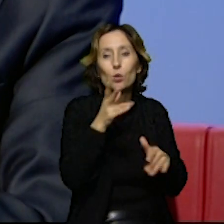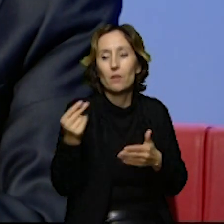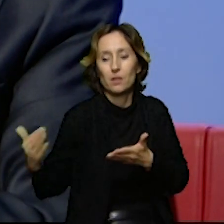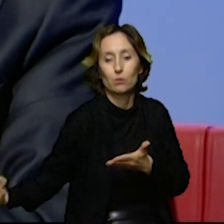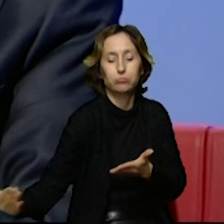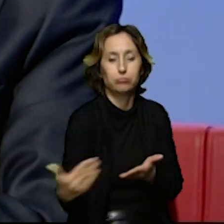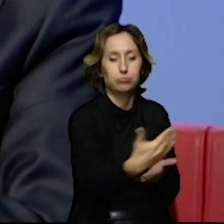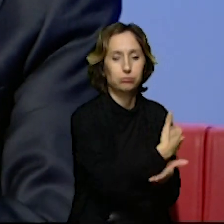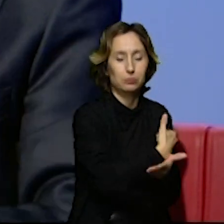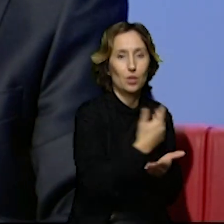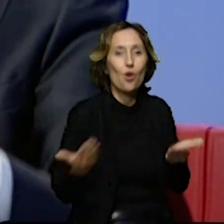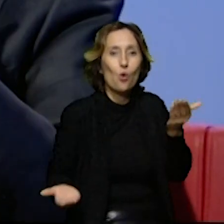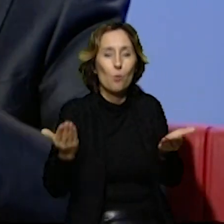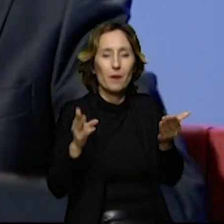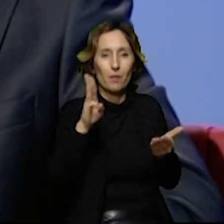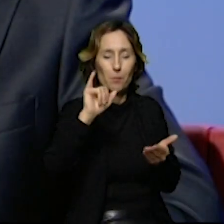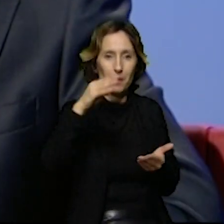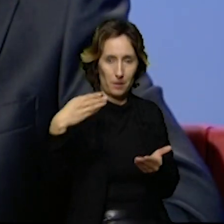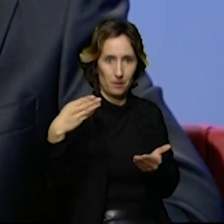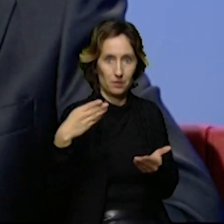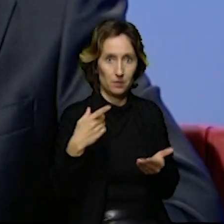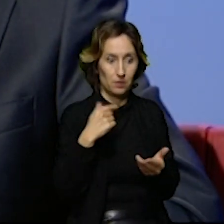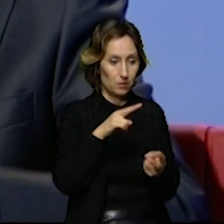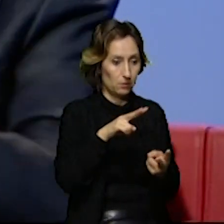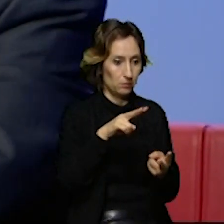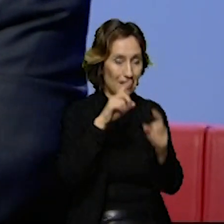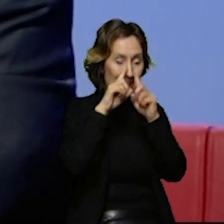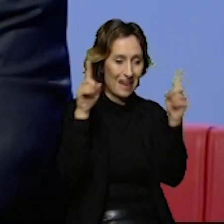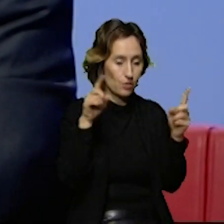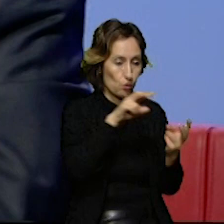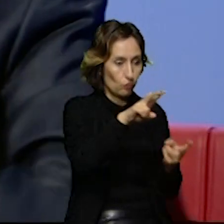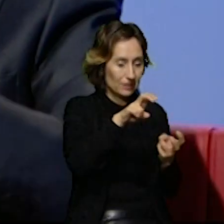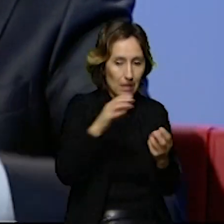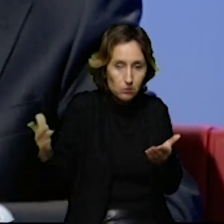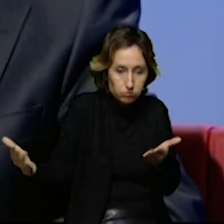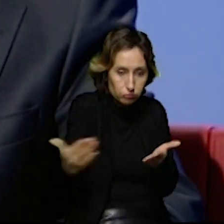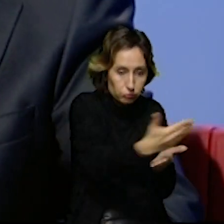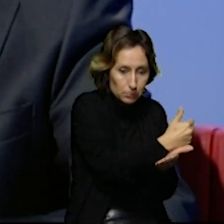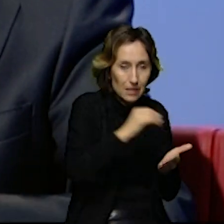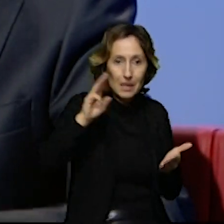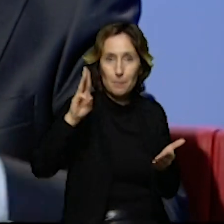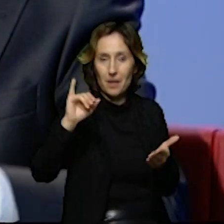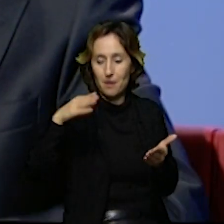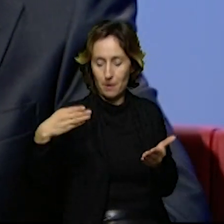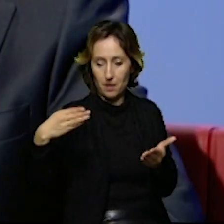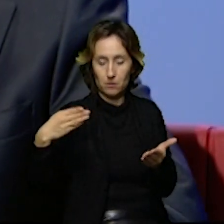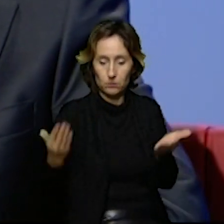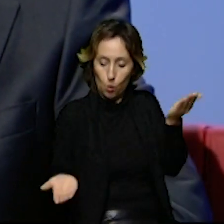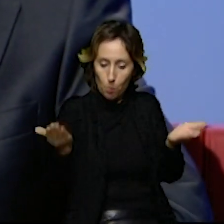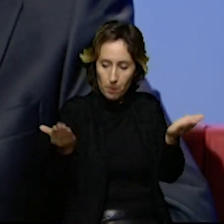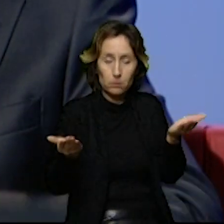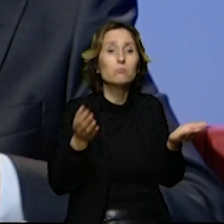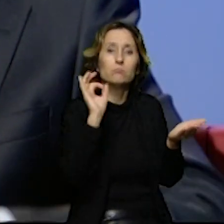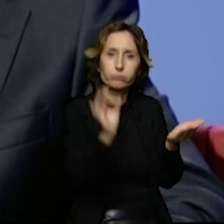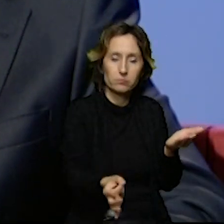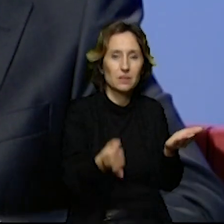el PIB. Es decir, cuánto ingreso yo fiscalmente al año y lo comparo con mi PIB. Y efectivamente estamos por debajo de otros